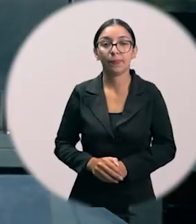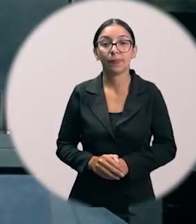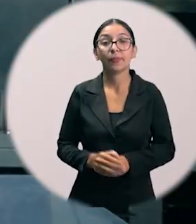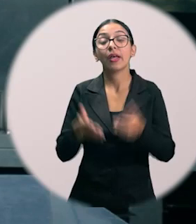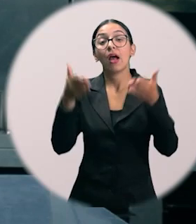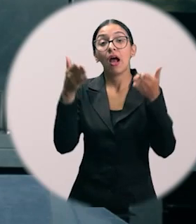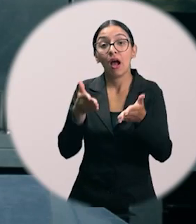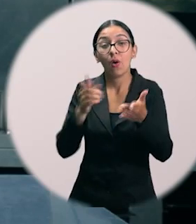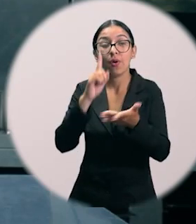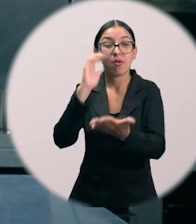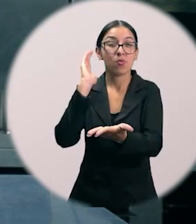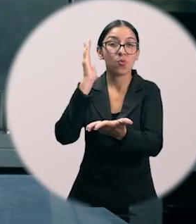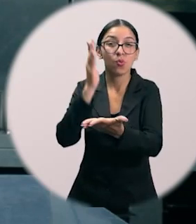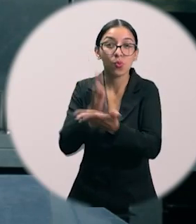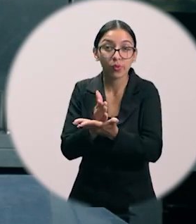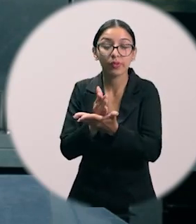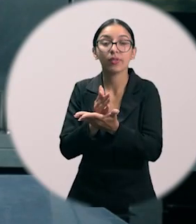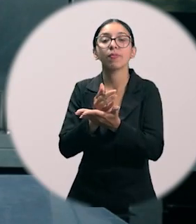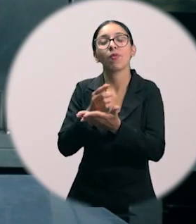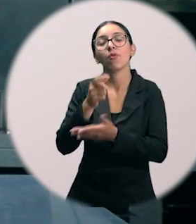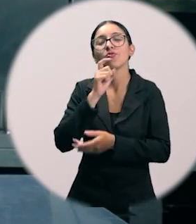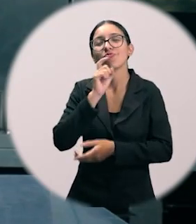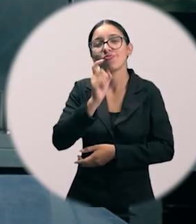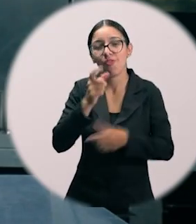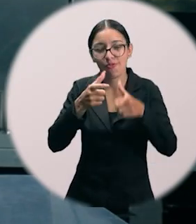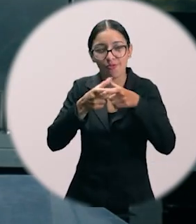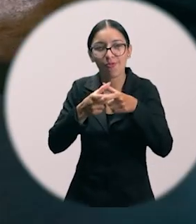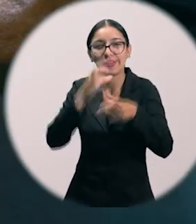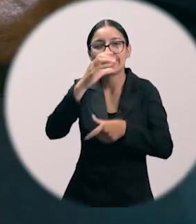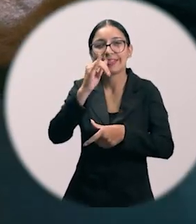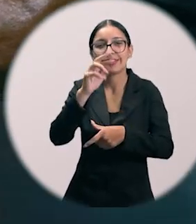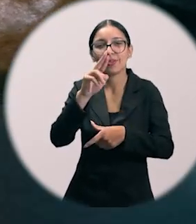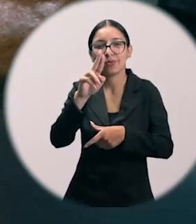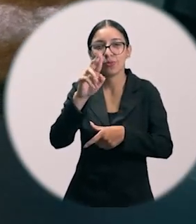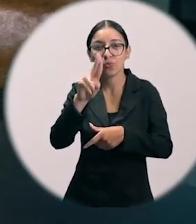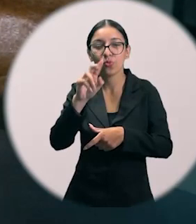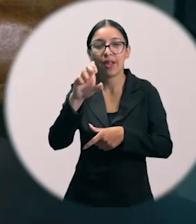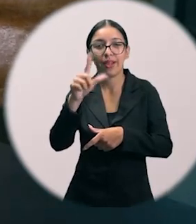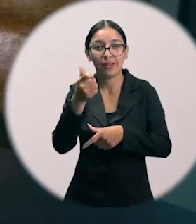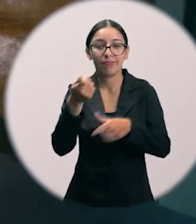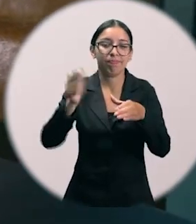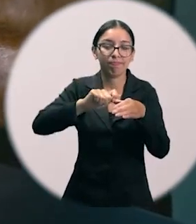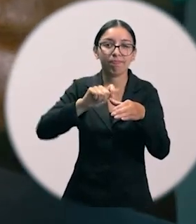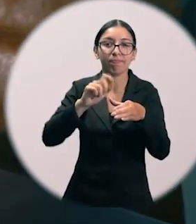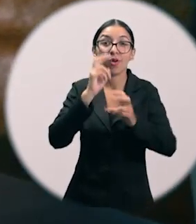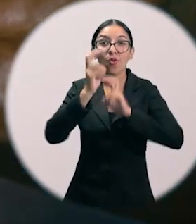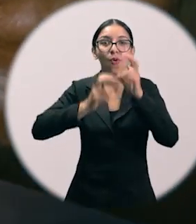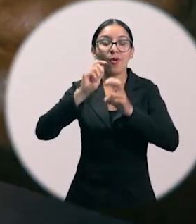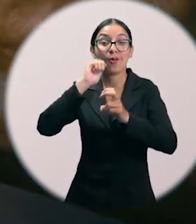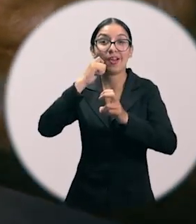Y ahora vamos a terminar este último paso con la compota de ciruelas, para que nos quede un hermoso color